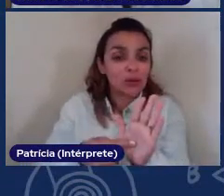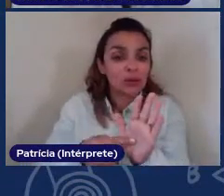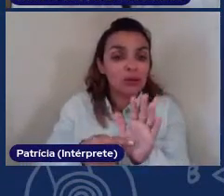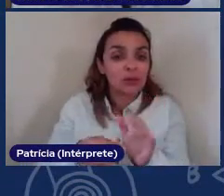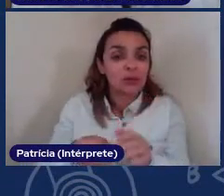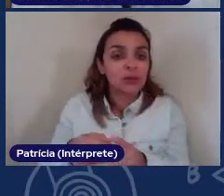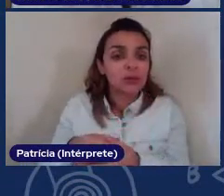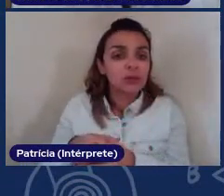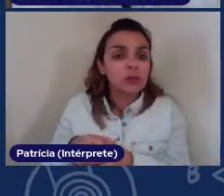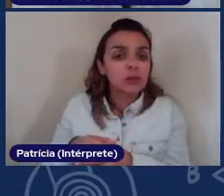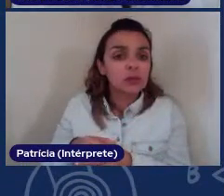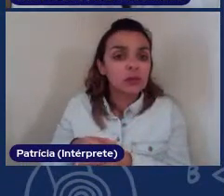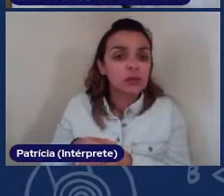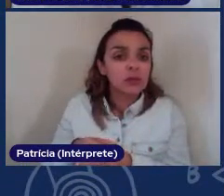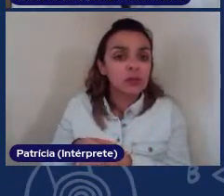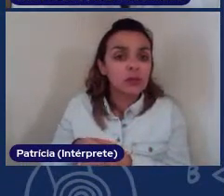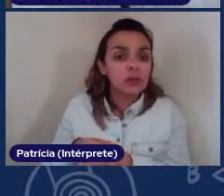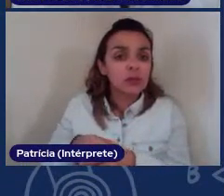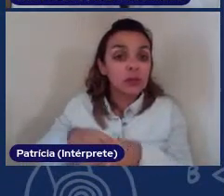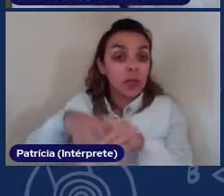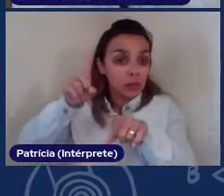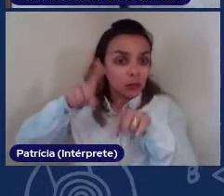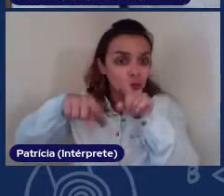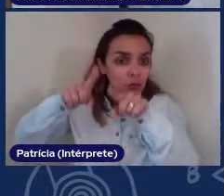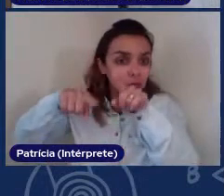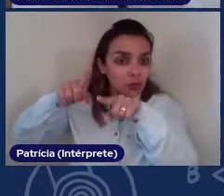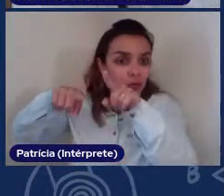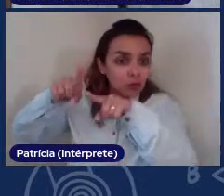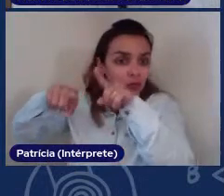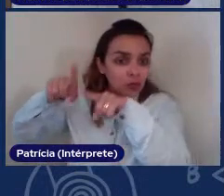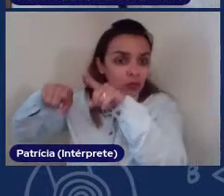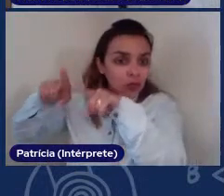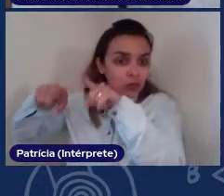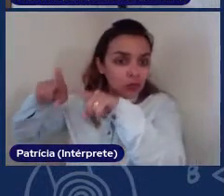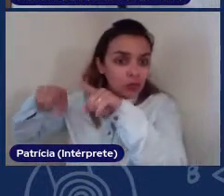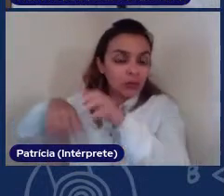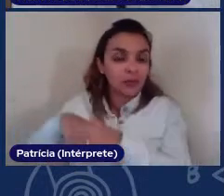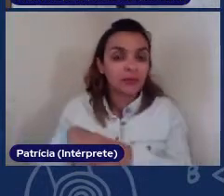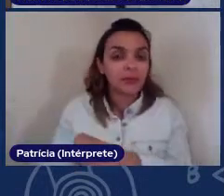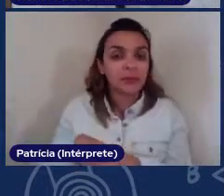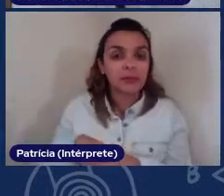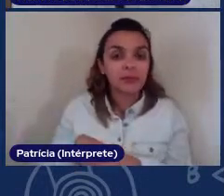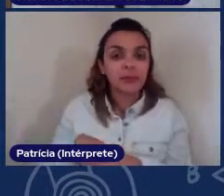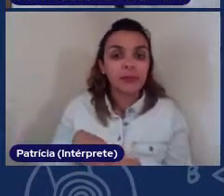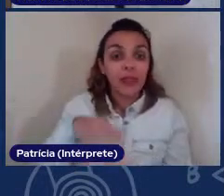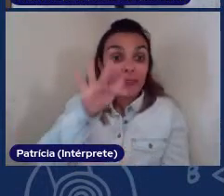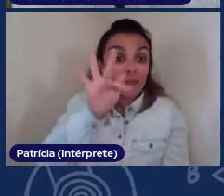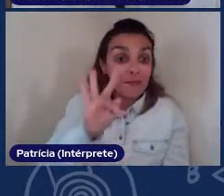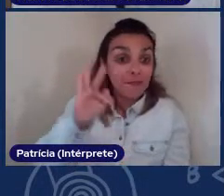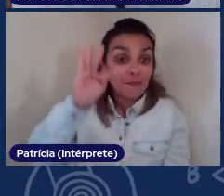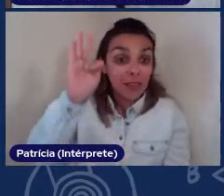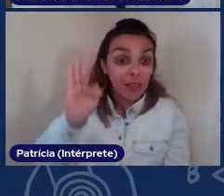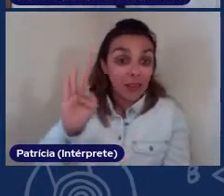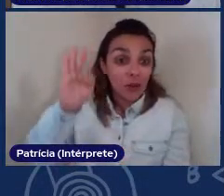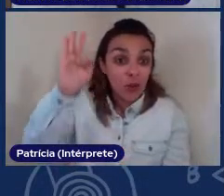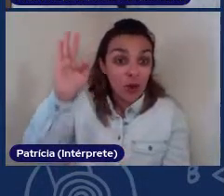registro, en el electroencefalograma, por ondas de frecuencia y amplitud variable, y que